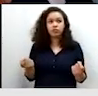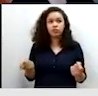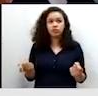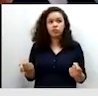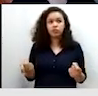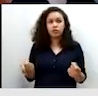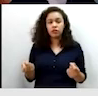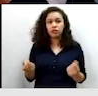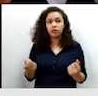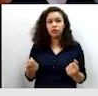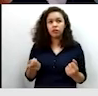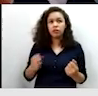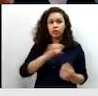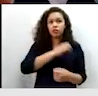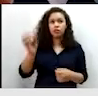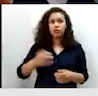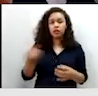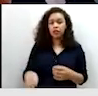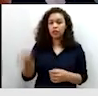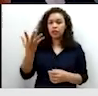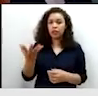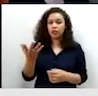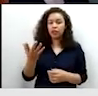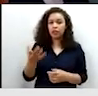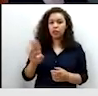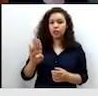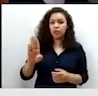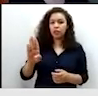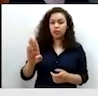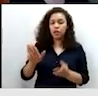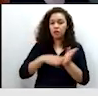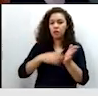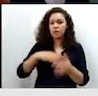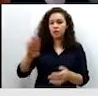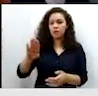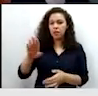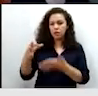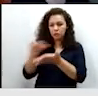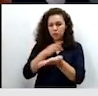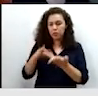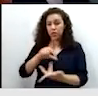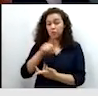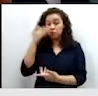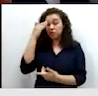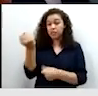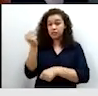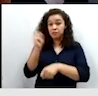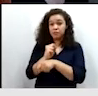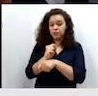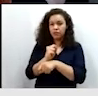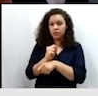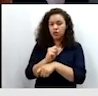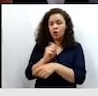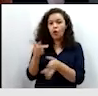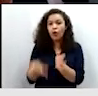fumigaciones carísimas, que es en burbuja, y tiempo después, una semana después, otra vez la fauna